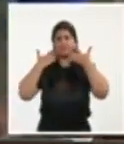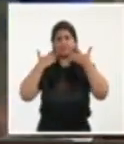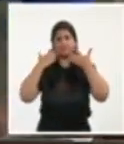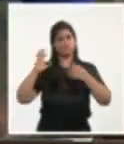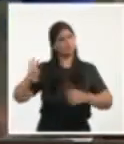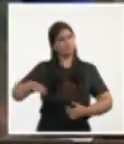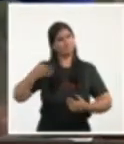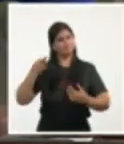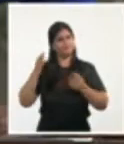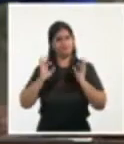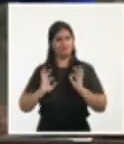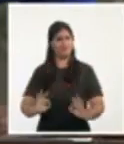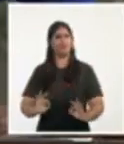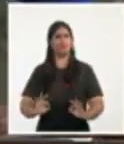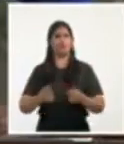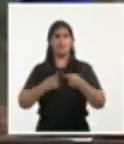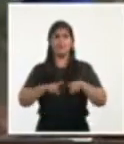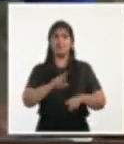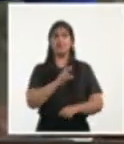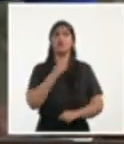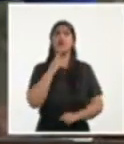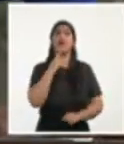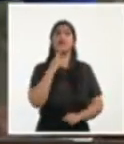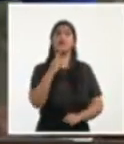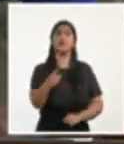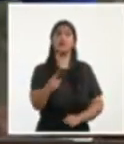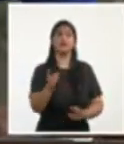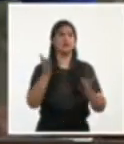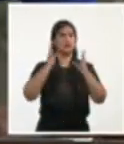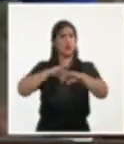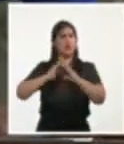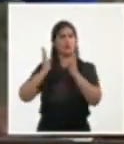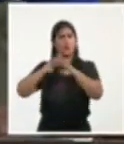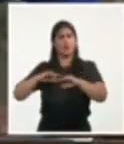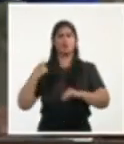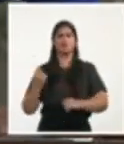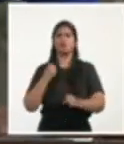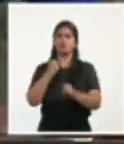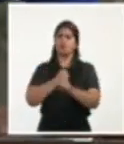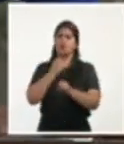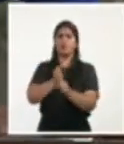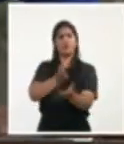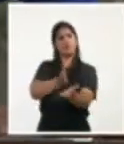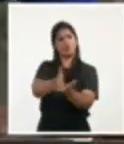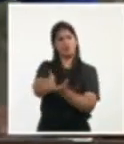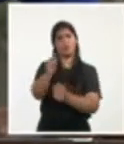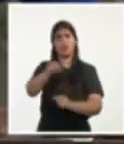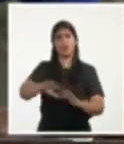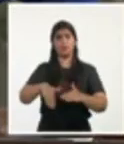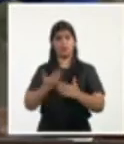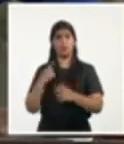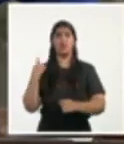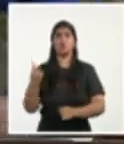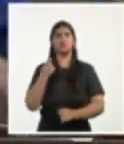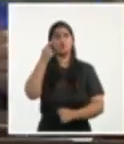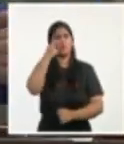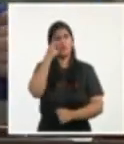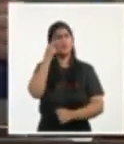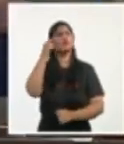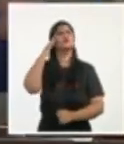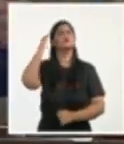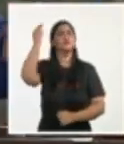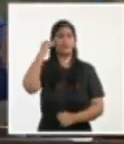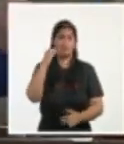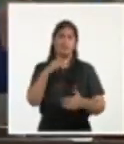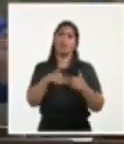respuesta ha sido meritoria, sin autocomplacernos, ni mucho menos, porque en estos días hemos sido muy críticos en los recorridos por provincia, sobre